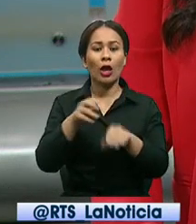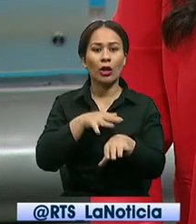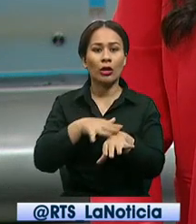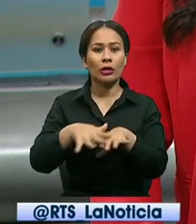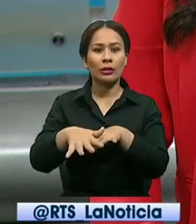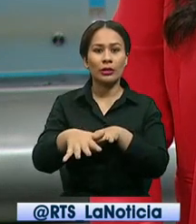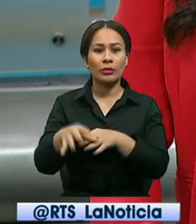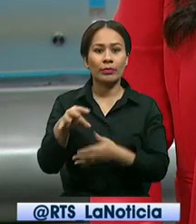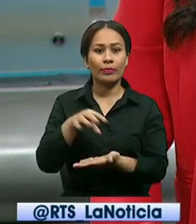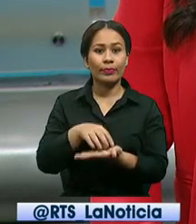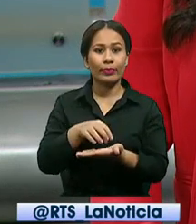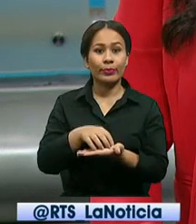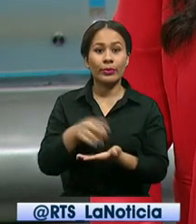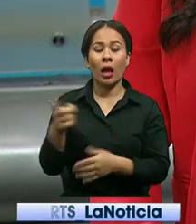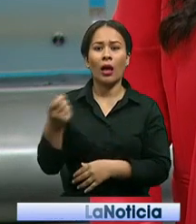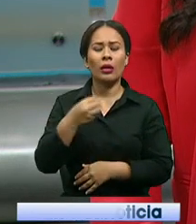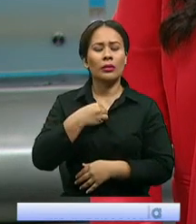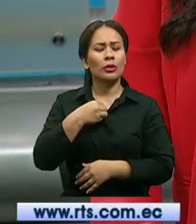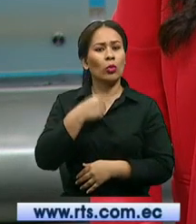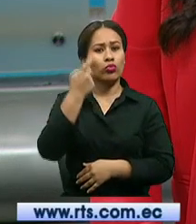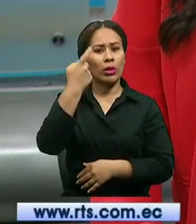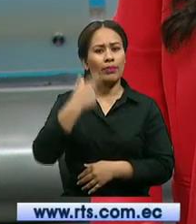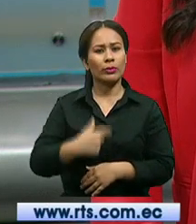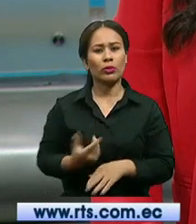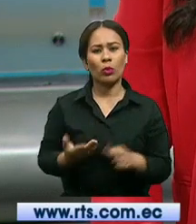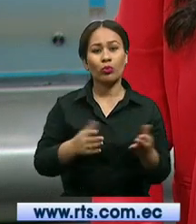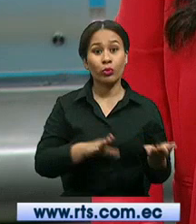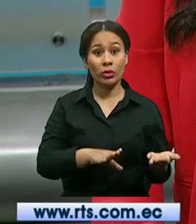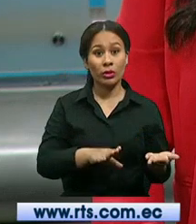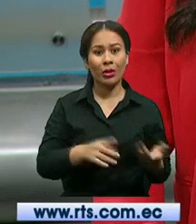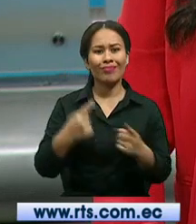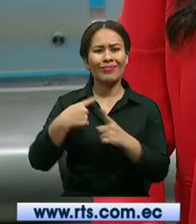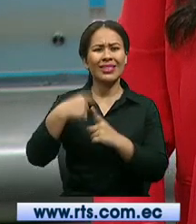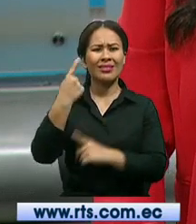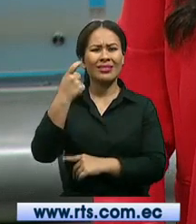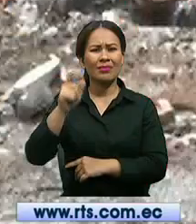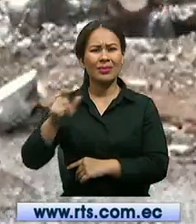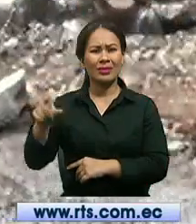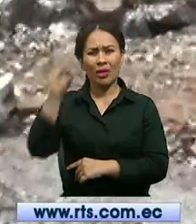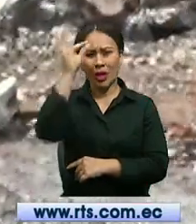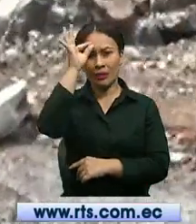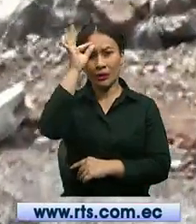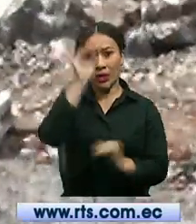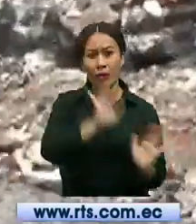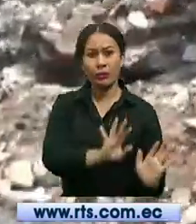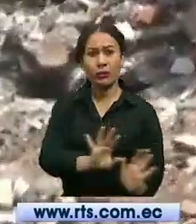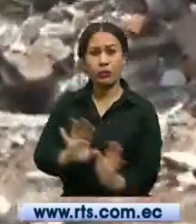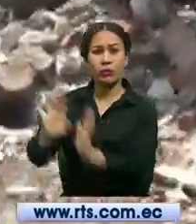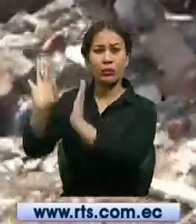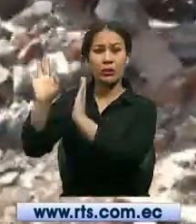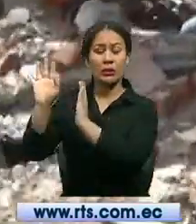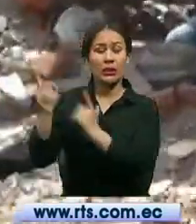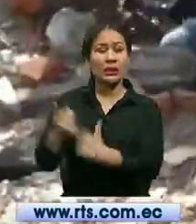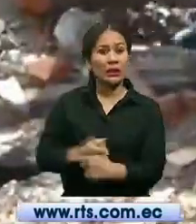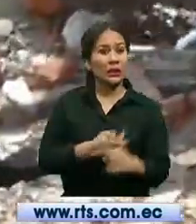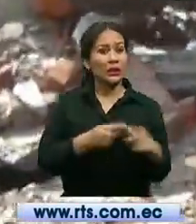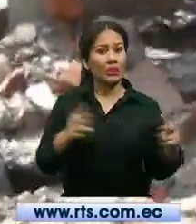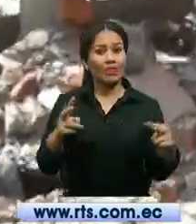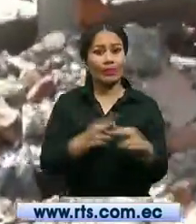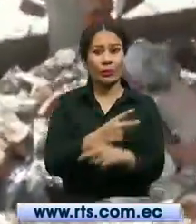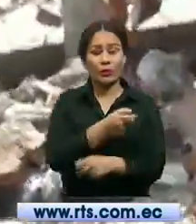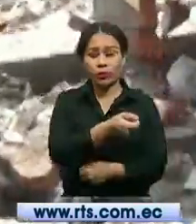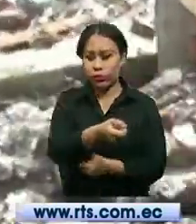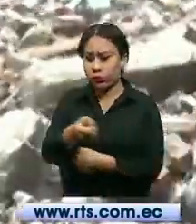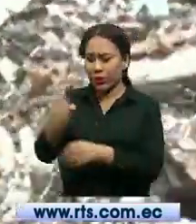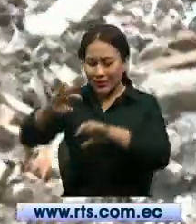Ríos. El siniestro dejó un muerto y 11 heridos. Personal del Cuerpo de